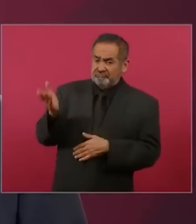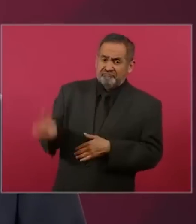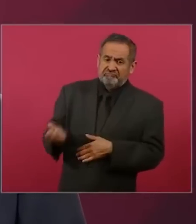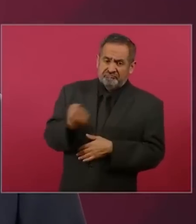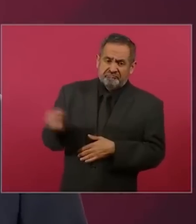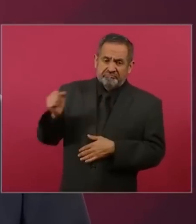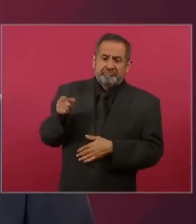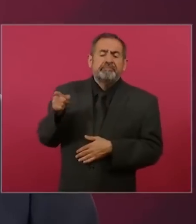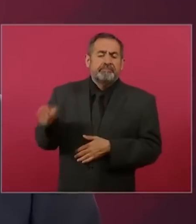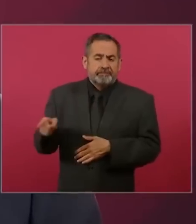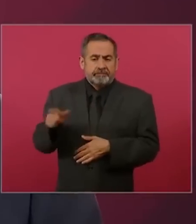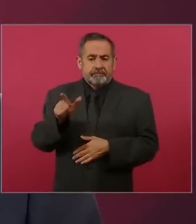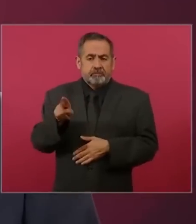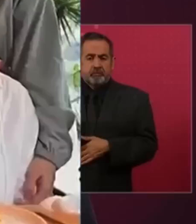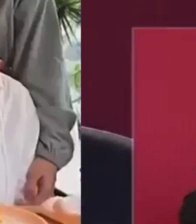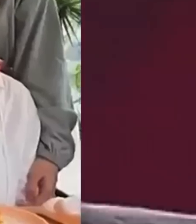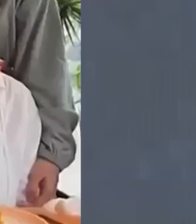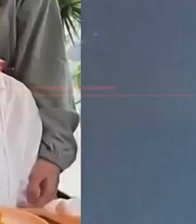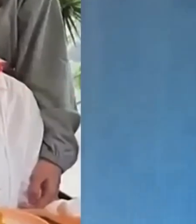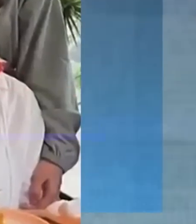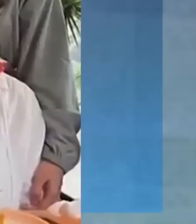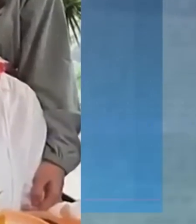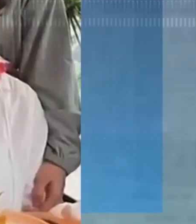de Luisa María.